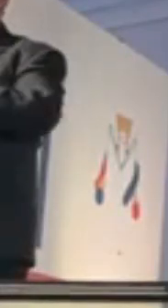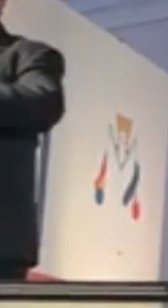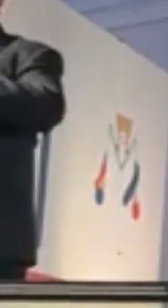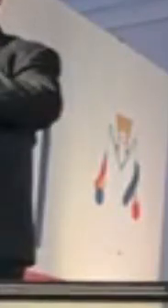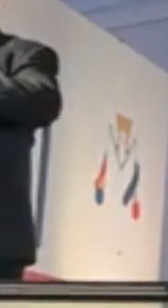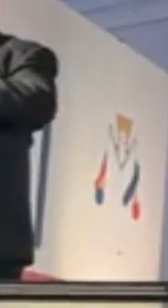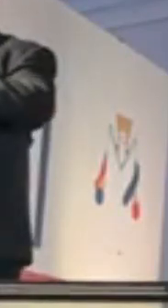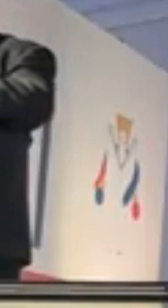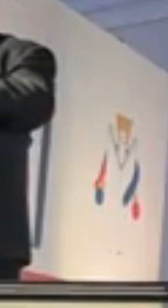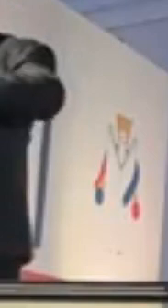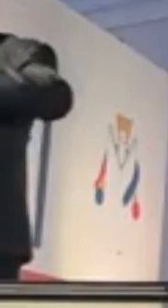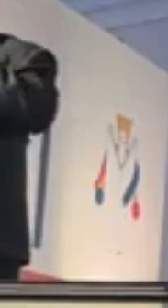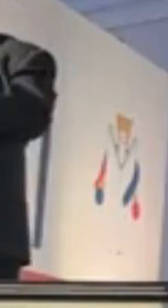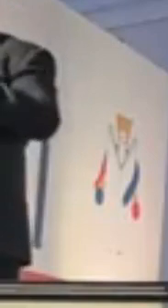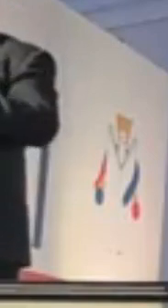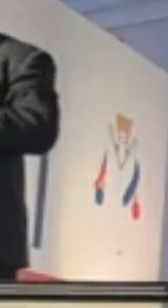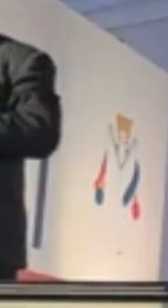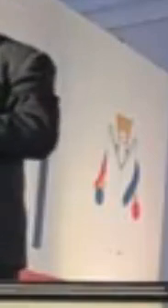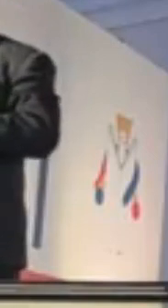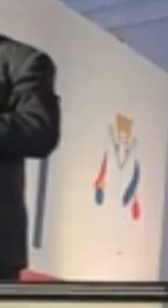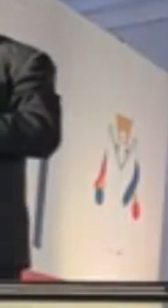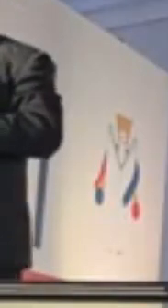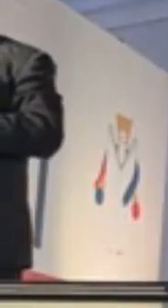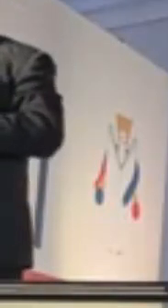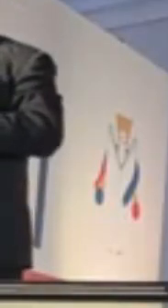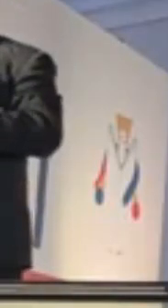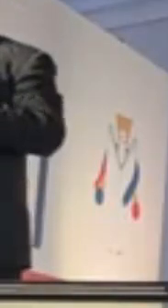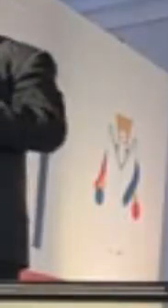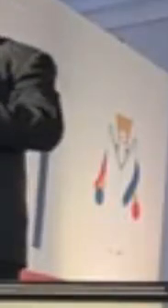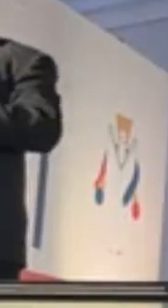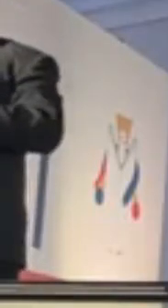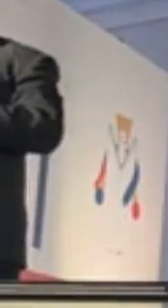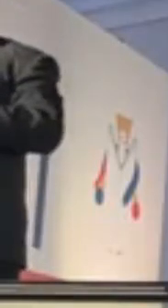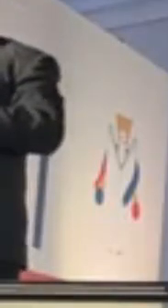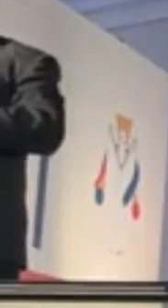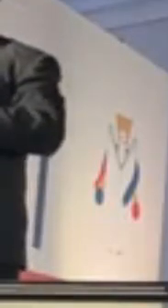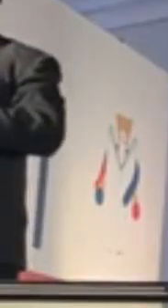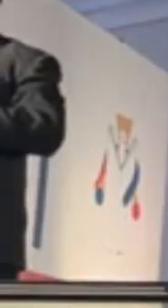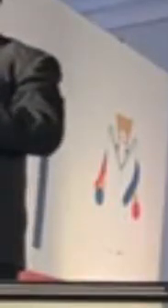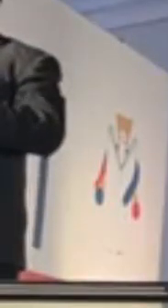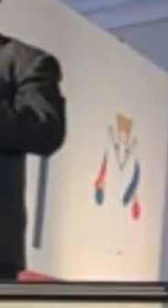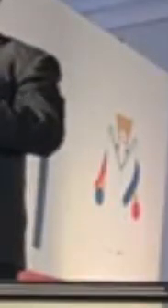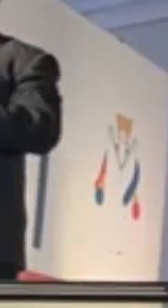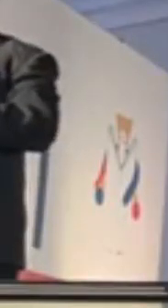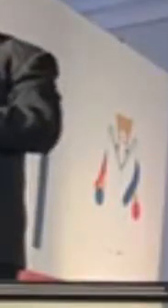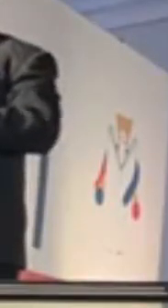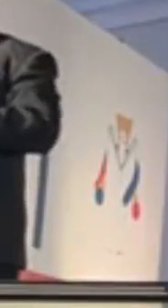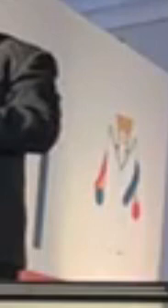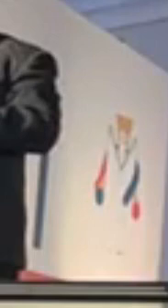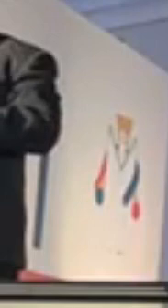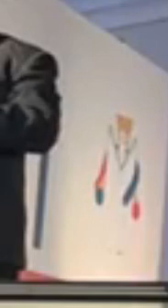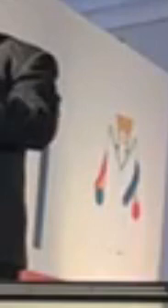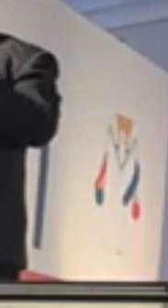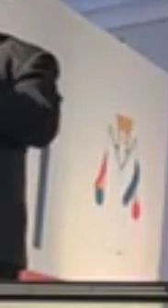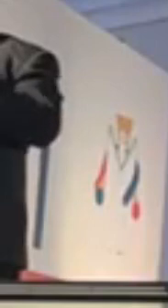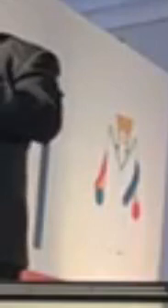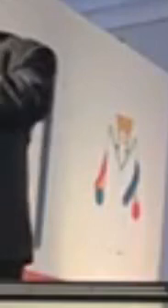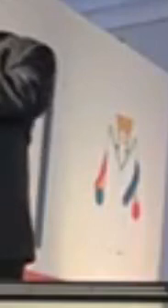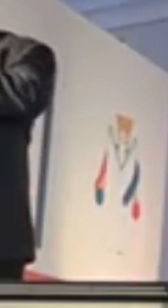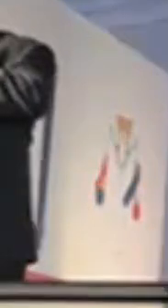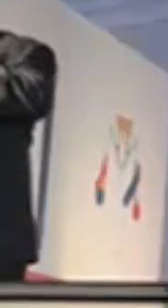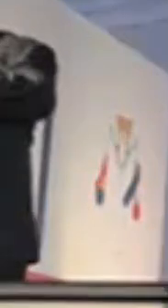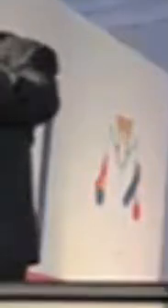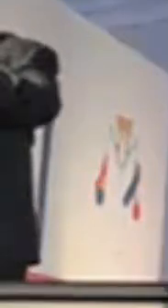no ha servido, no digo que no haya servido de nada, pero no ha hecho mella incluso toda la campaña mediática, que es otro elemento